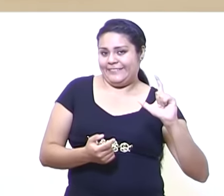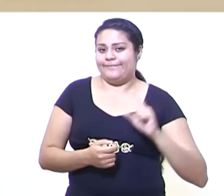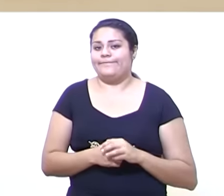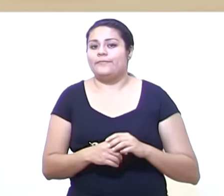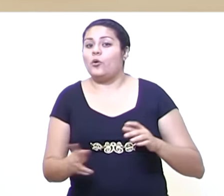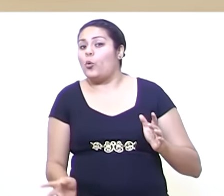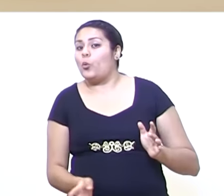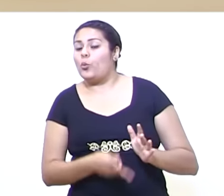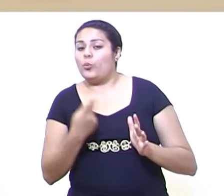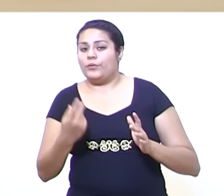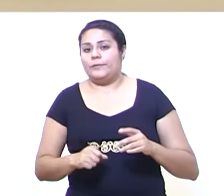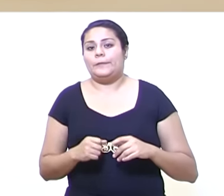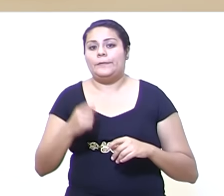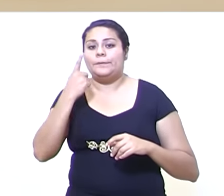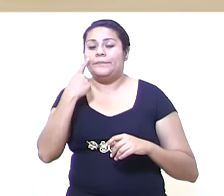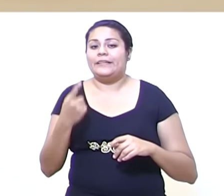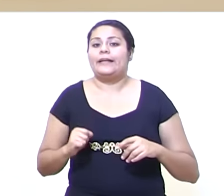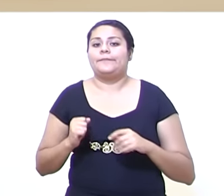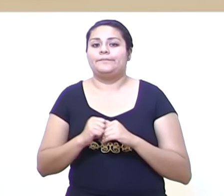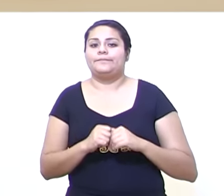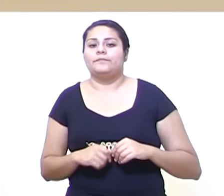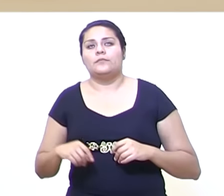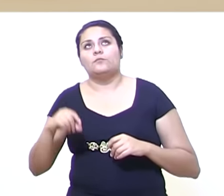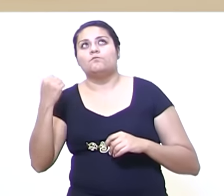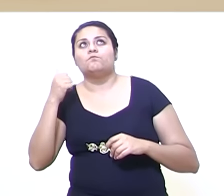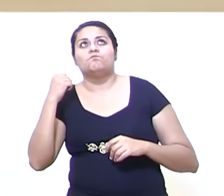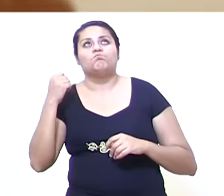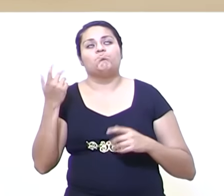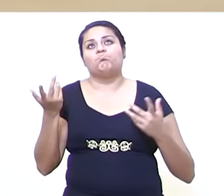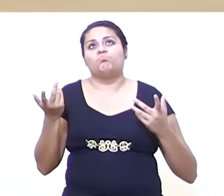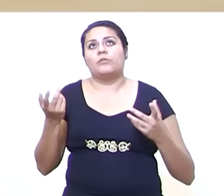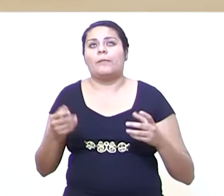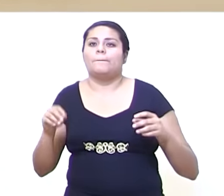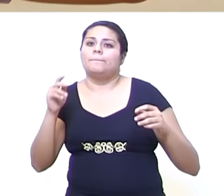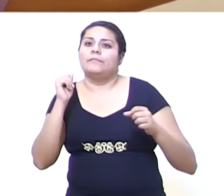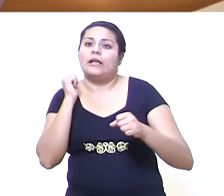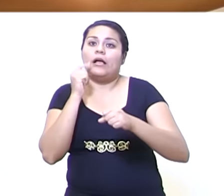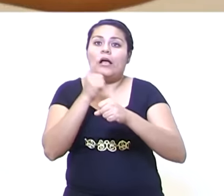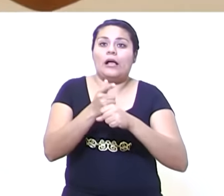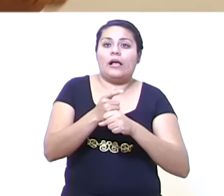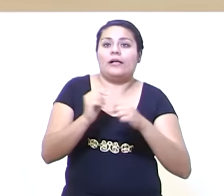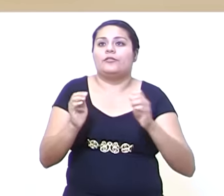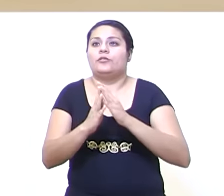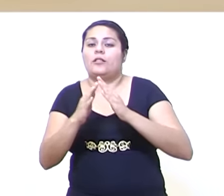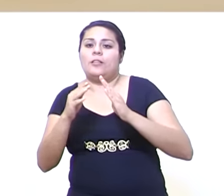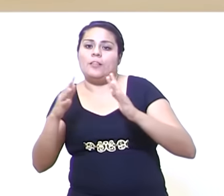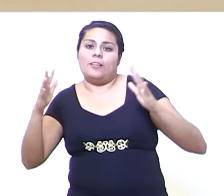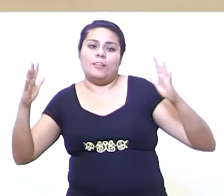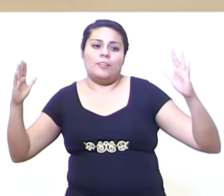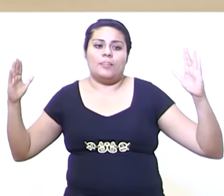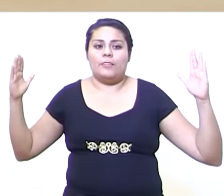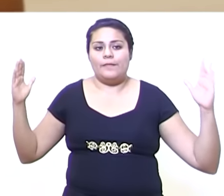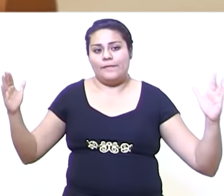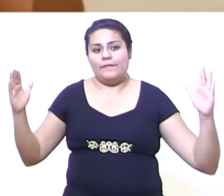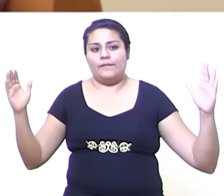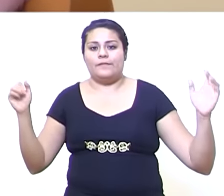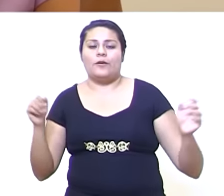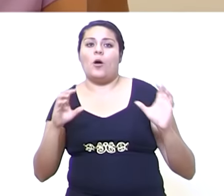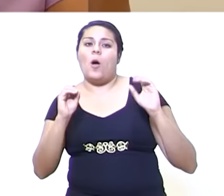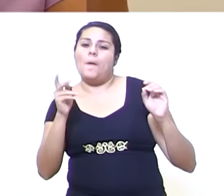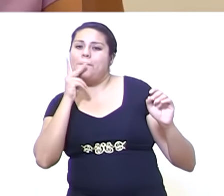Otra cosa que hemos aprendido es a identificar palabras largas y palabras